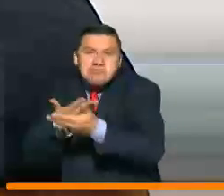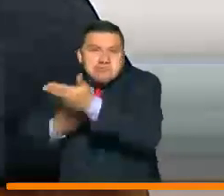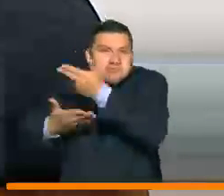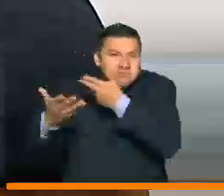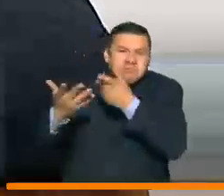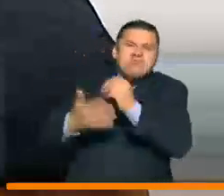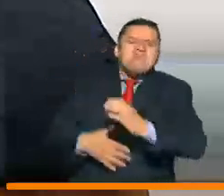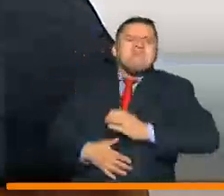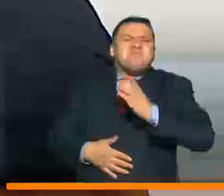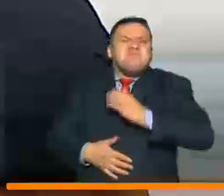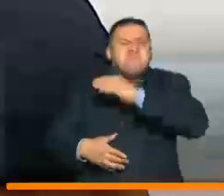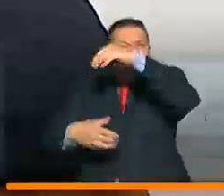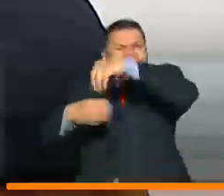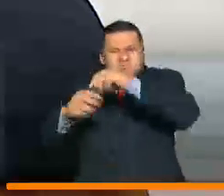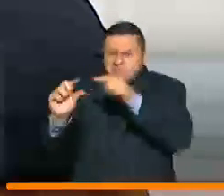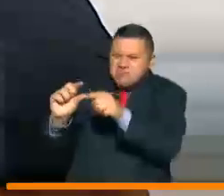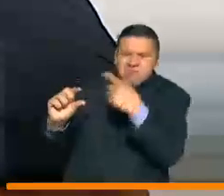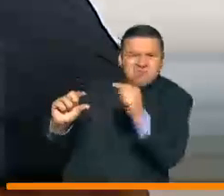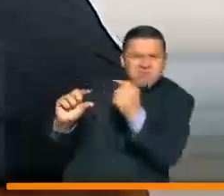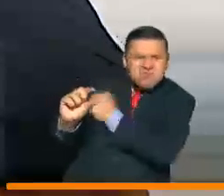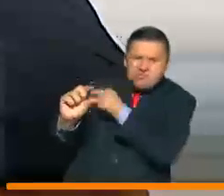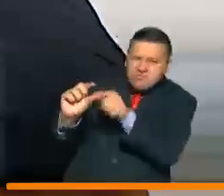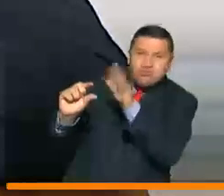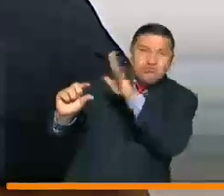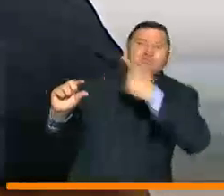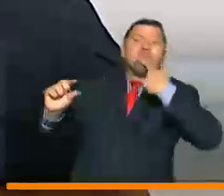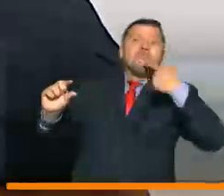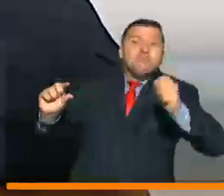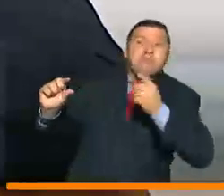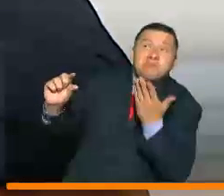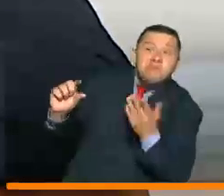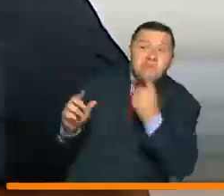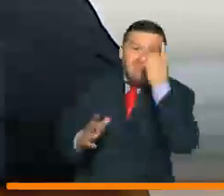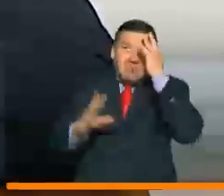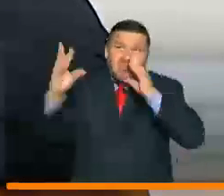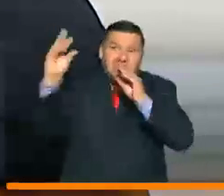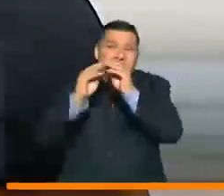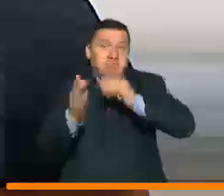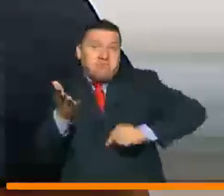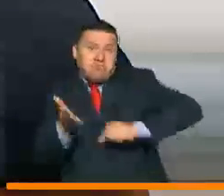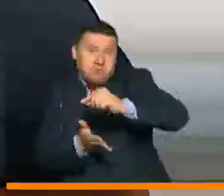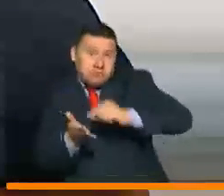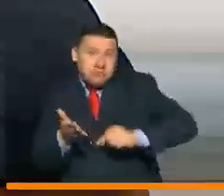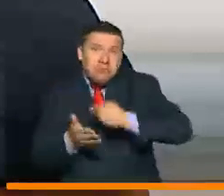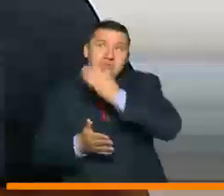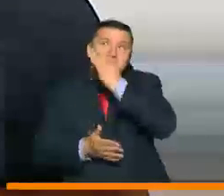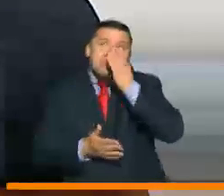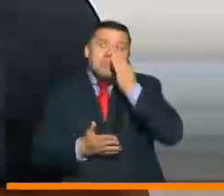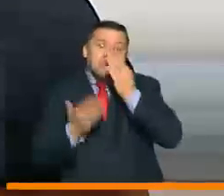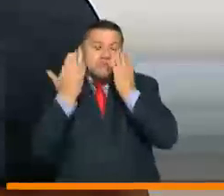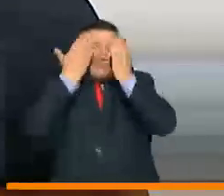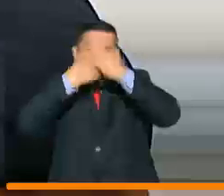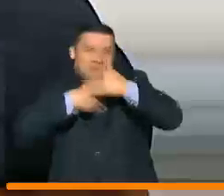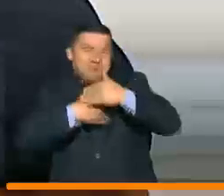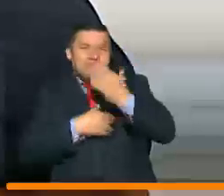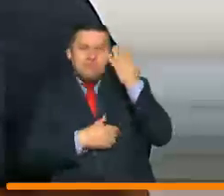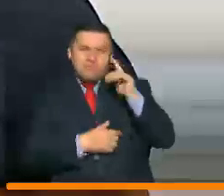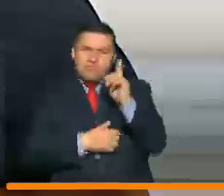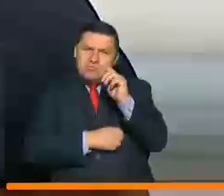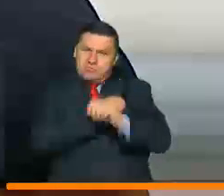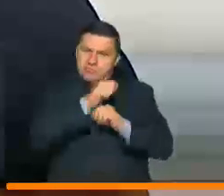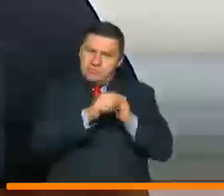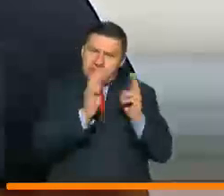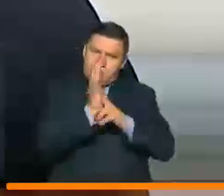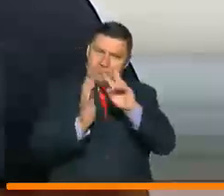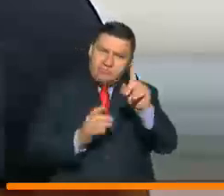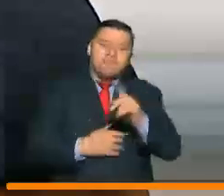las características técnicas y eficacia de la vacuna. Firmamos un acuerdo de confidencialidad en febrero de